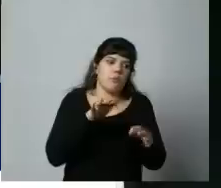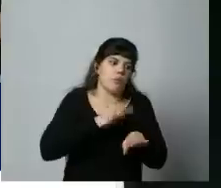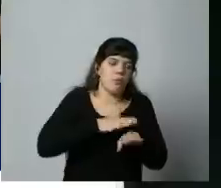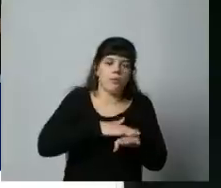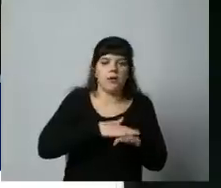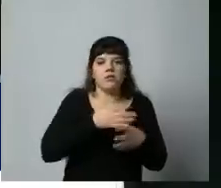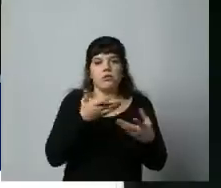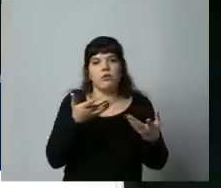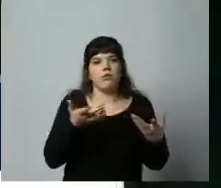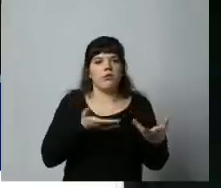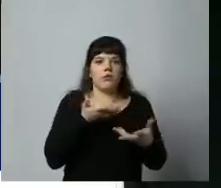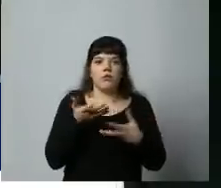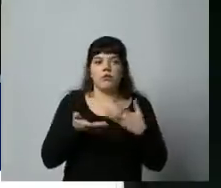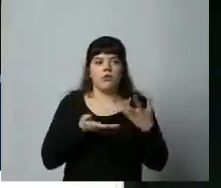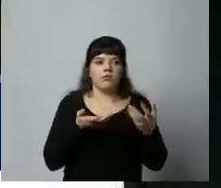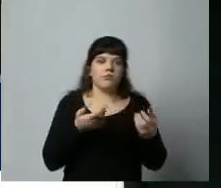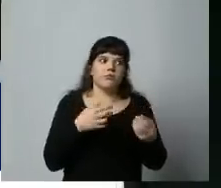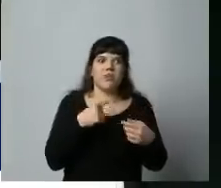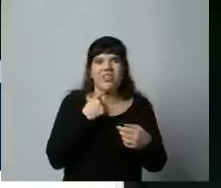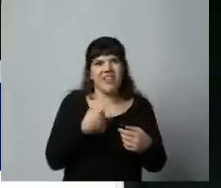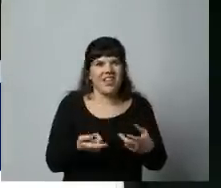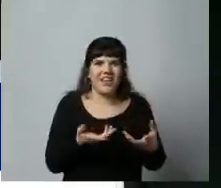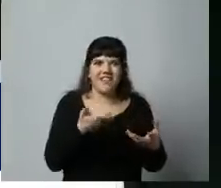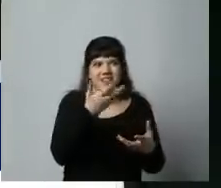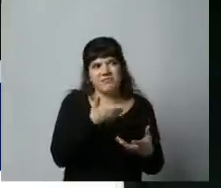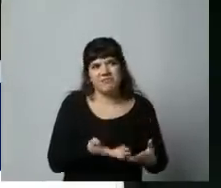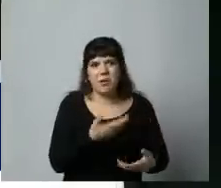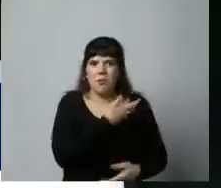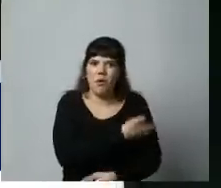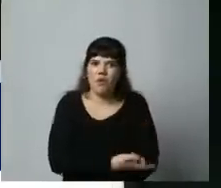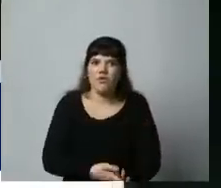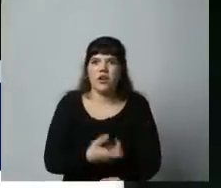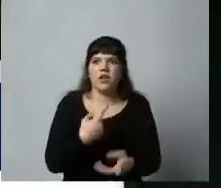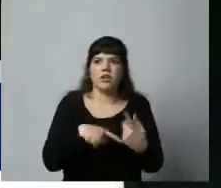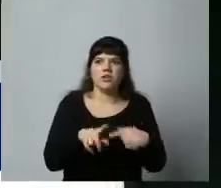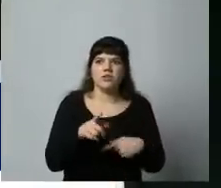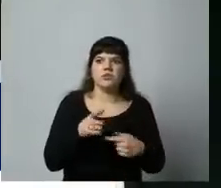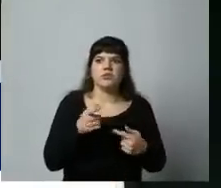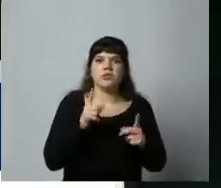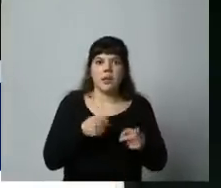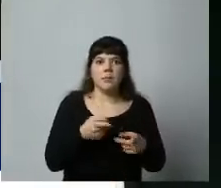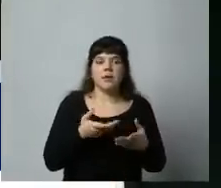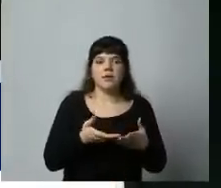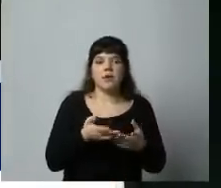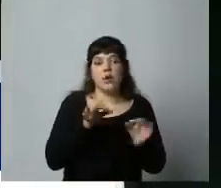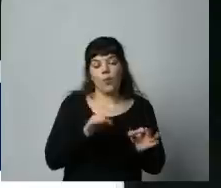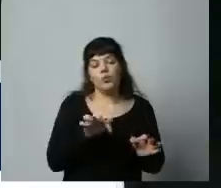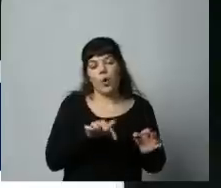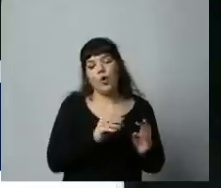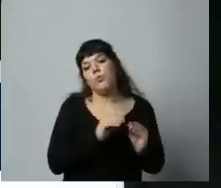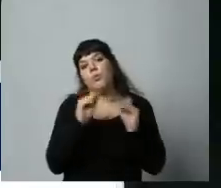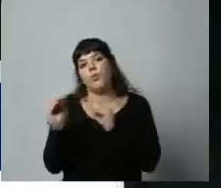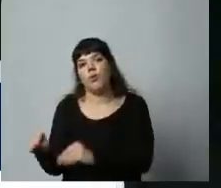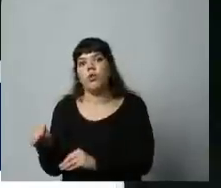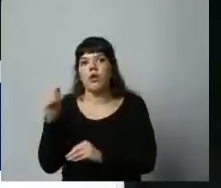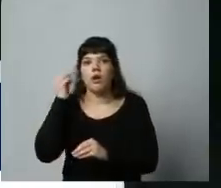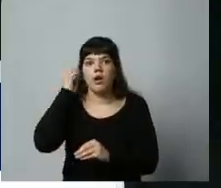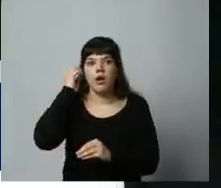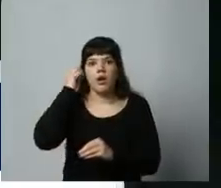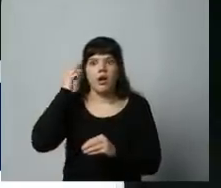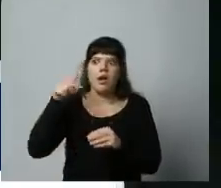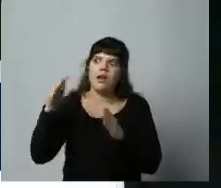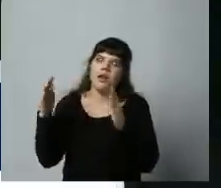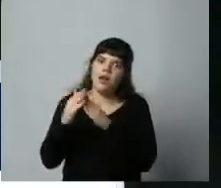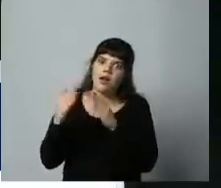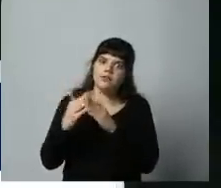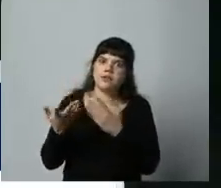momento de cierta este vulnerabilidad y hoy están eh justamente hoy se mudaron a esta a esta casa